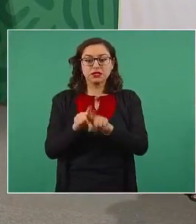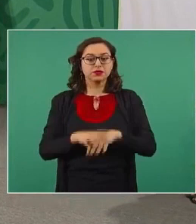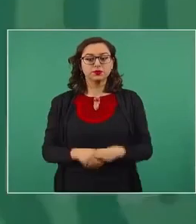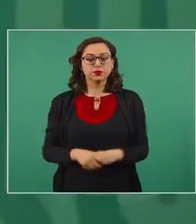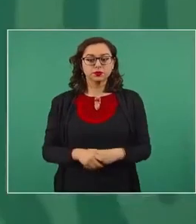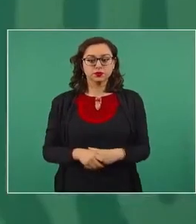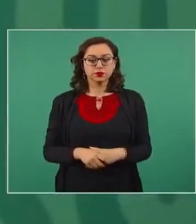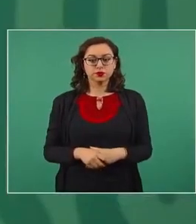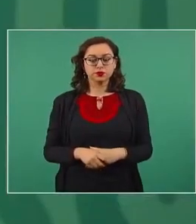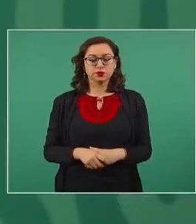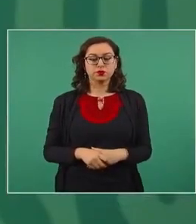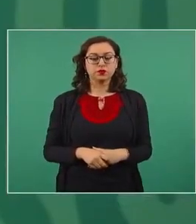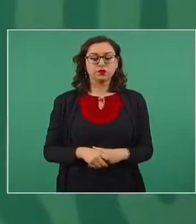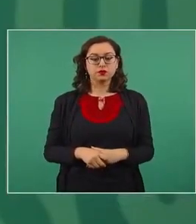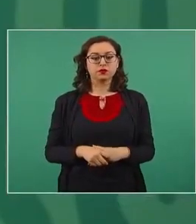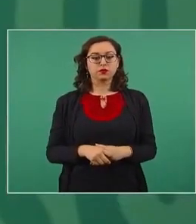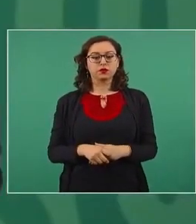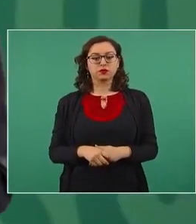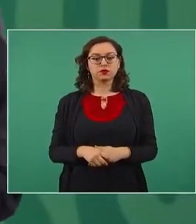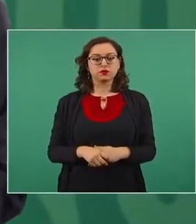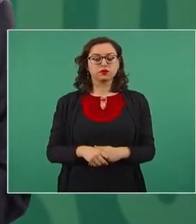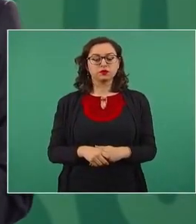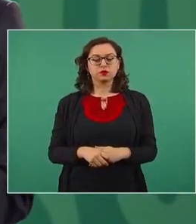Hay buenos indicadores